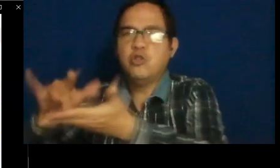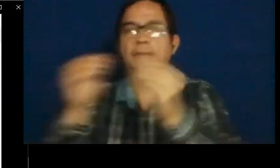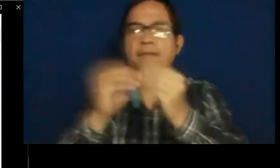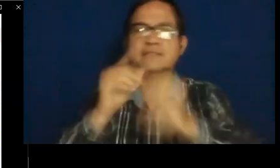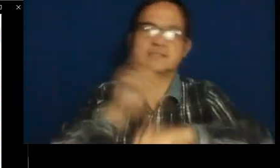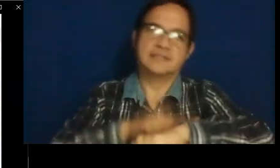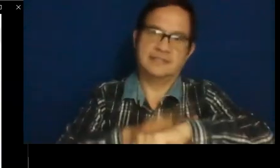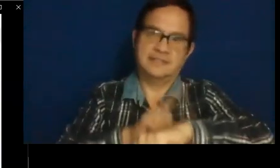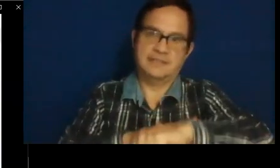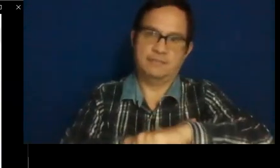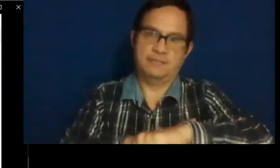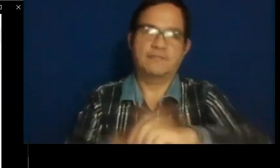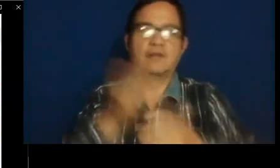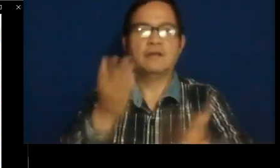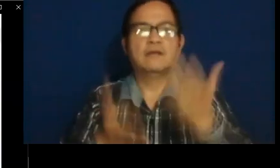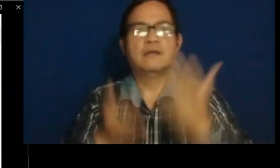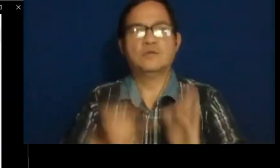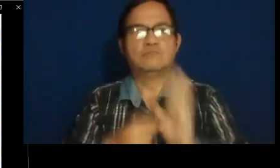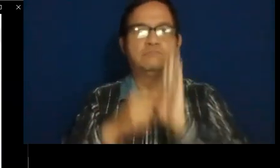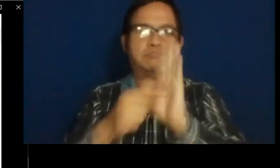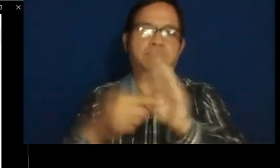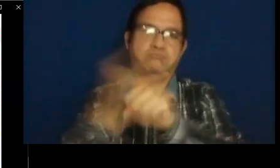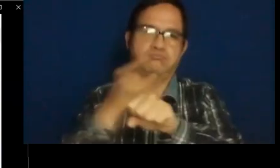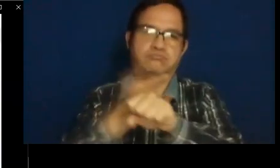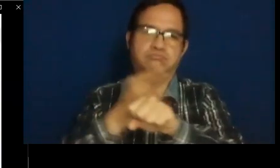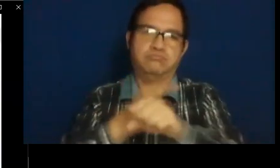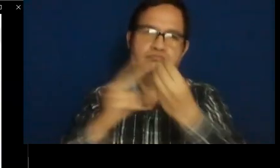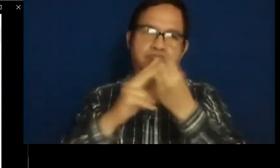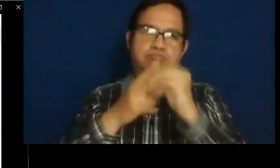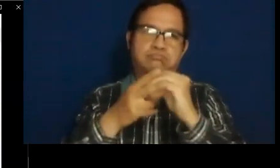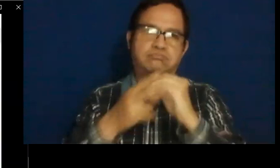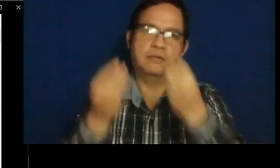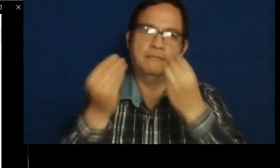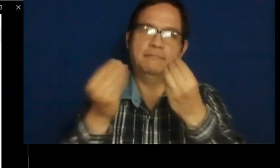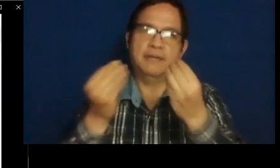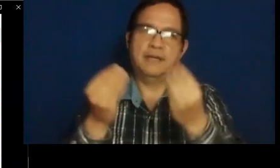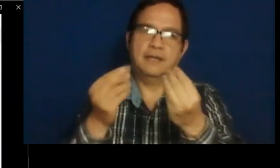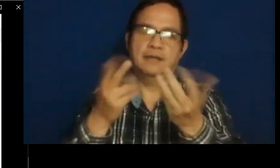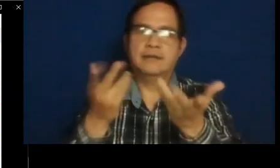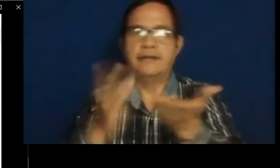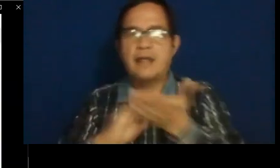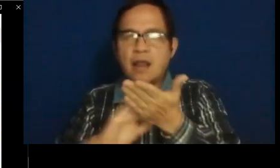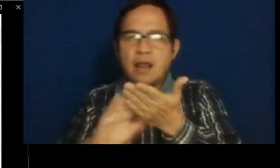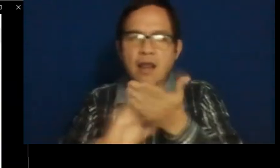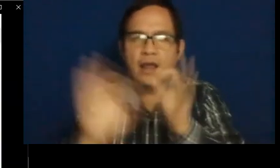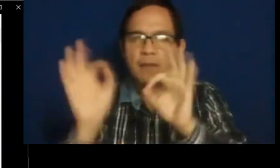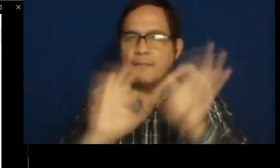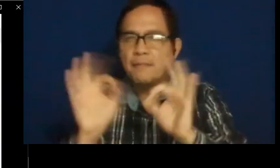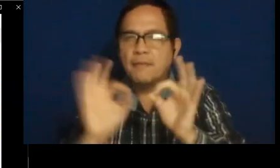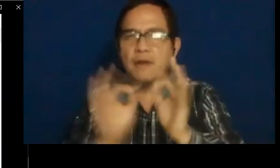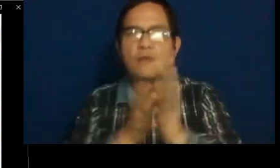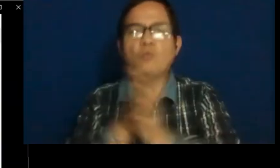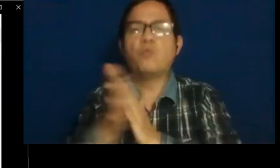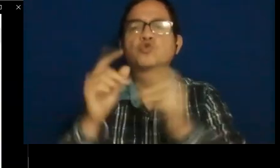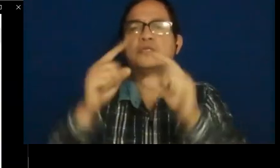en Excel, vamos a utilizar una herramienta que les voy a explicar ahorita para poder recuperar o para poder recrear